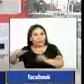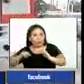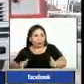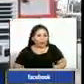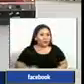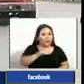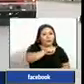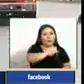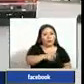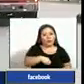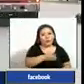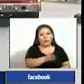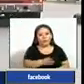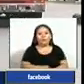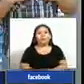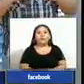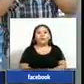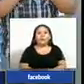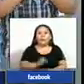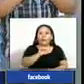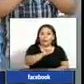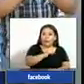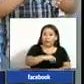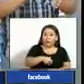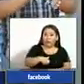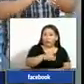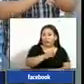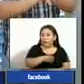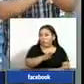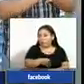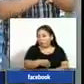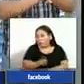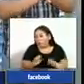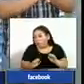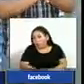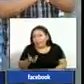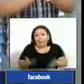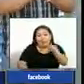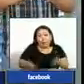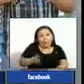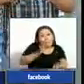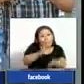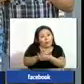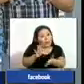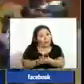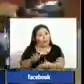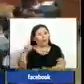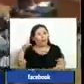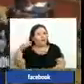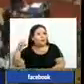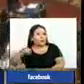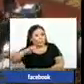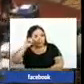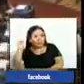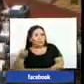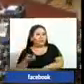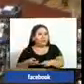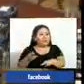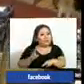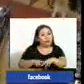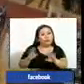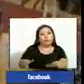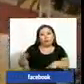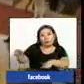y los empresarios, quienes sostienen que el cobro del servicio podría aumentarse un 100%, sobre todo si la